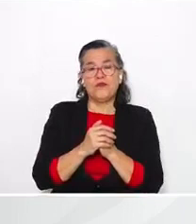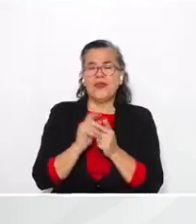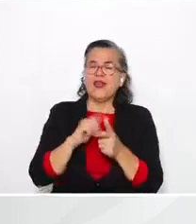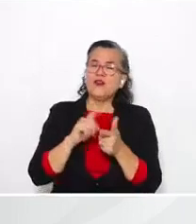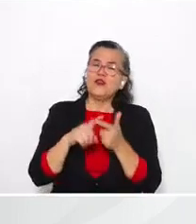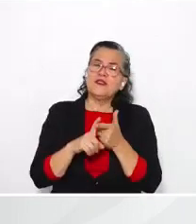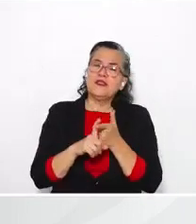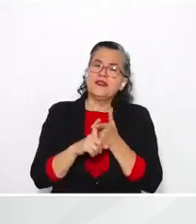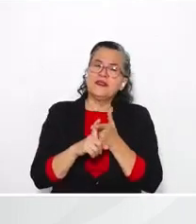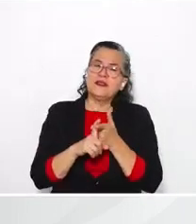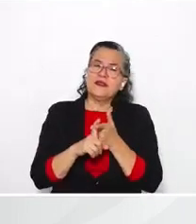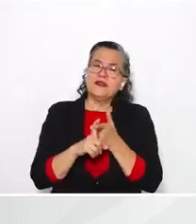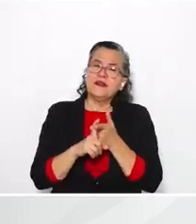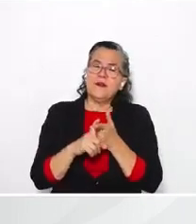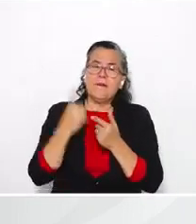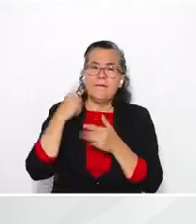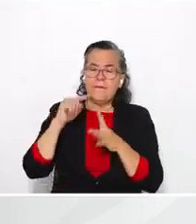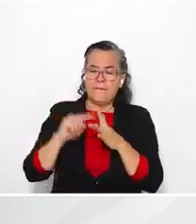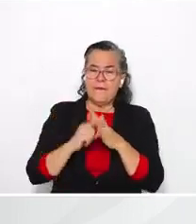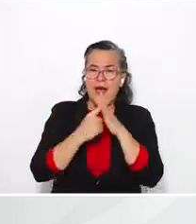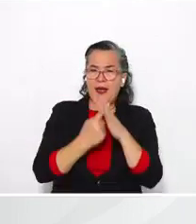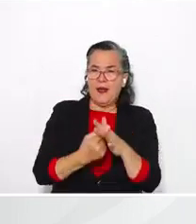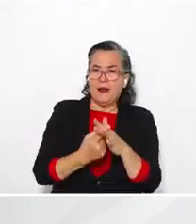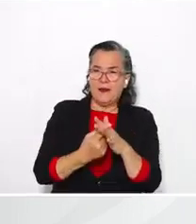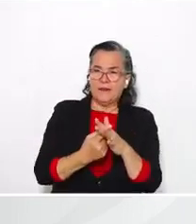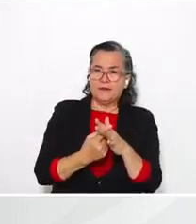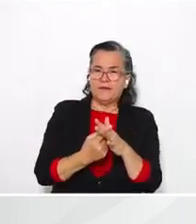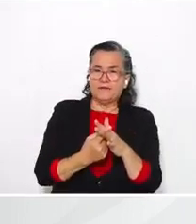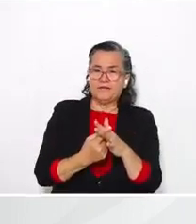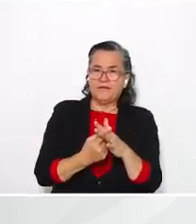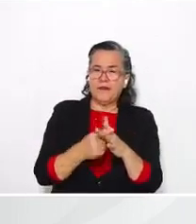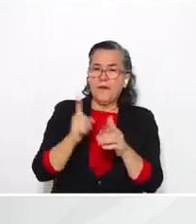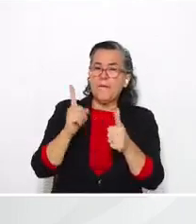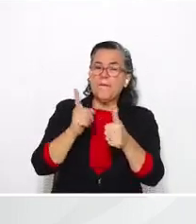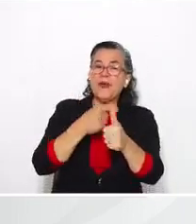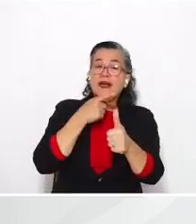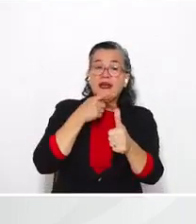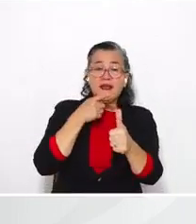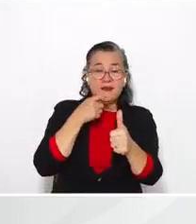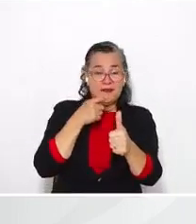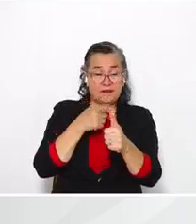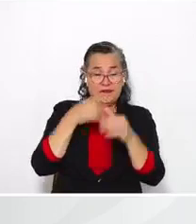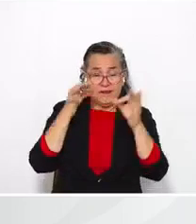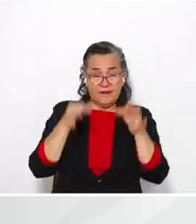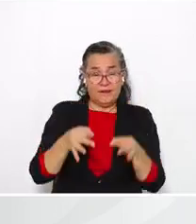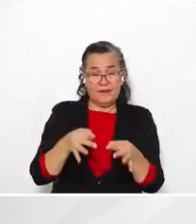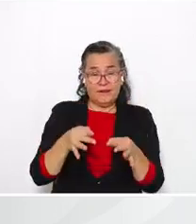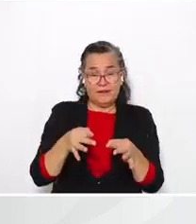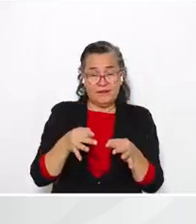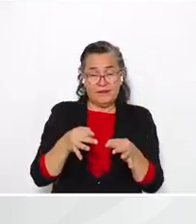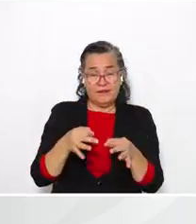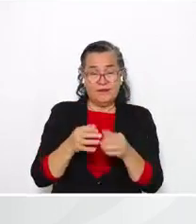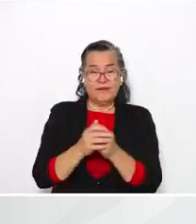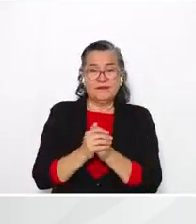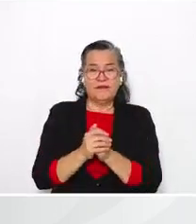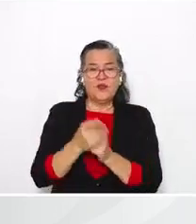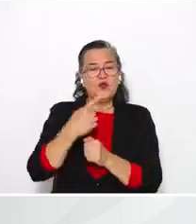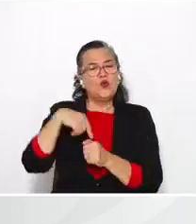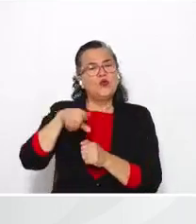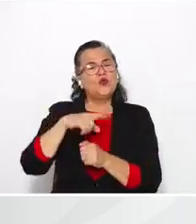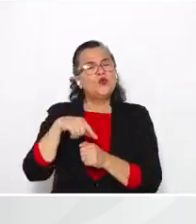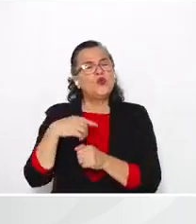Entonces, para empezar, la primera decisión que tomamos